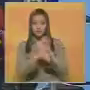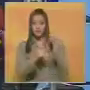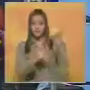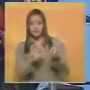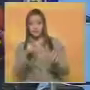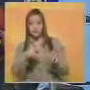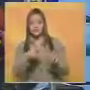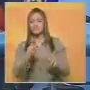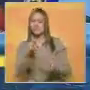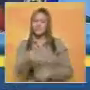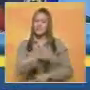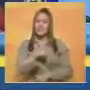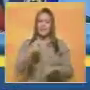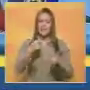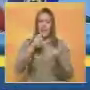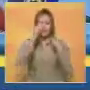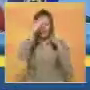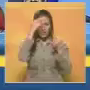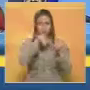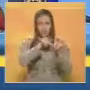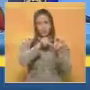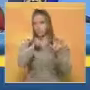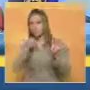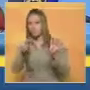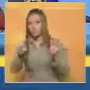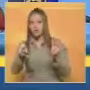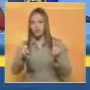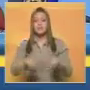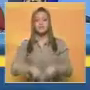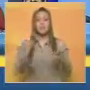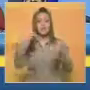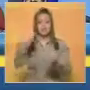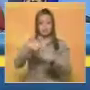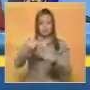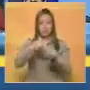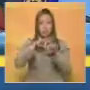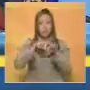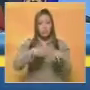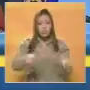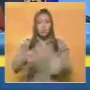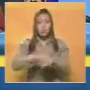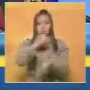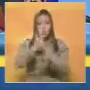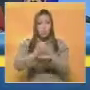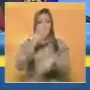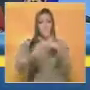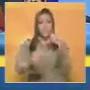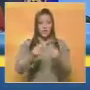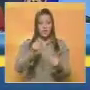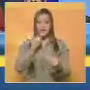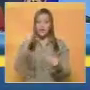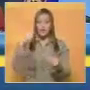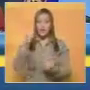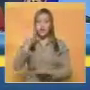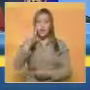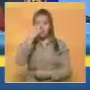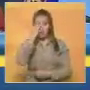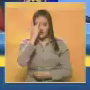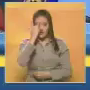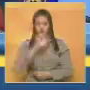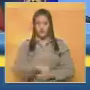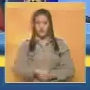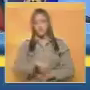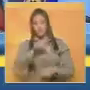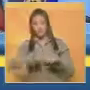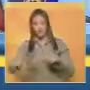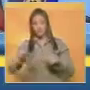unidad asegura que buscan desviar la atención de los venezolanos ante el daño ecológico que generó el derrame de petróleo en el estado Monagas el pasado 4 de febrero. Por